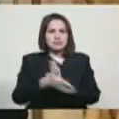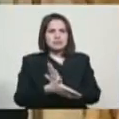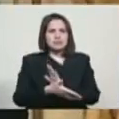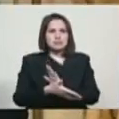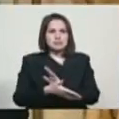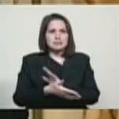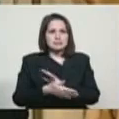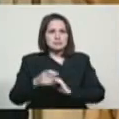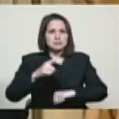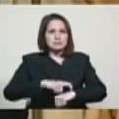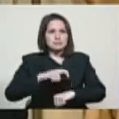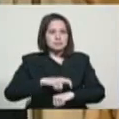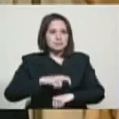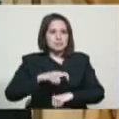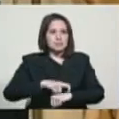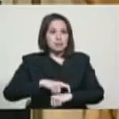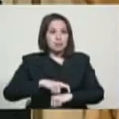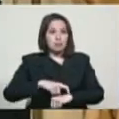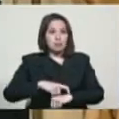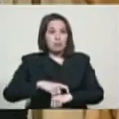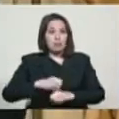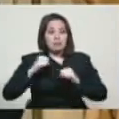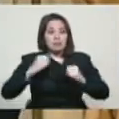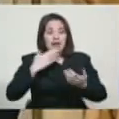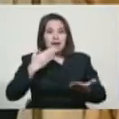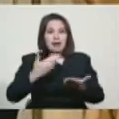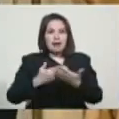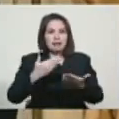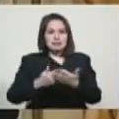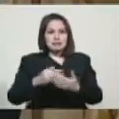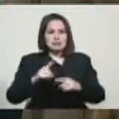estos tiempos duros pero hermosos. Gracias, muchas gracias.